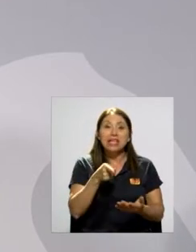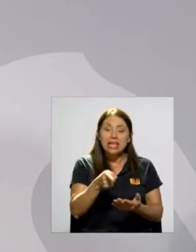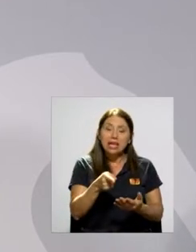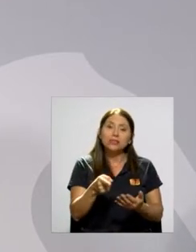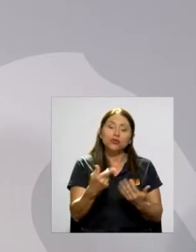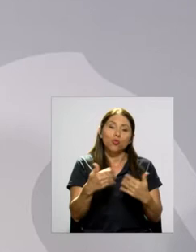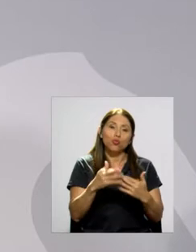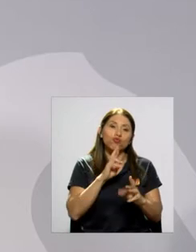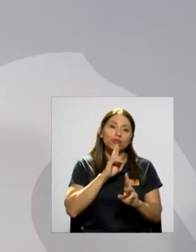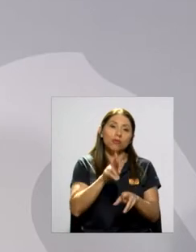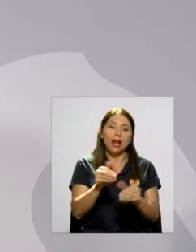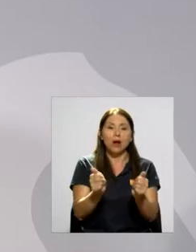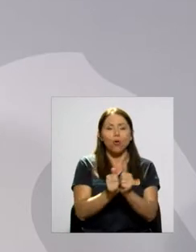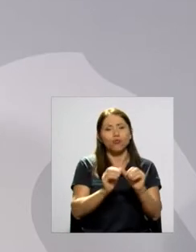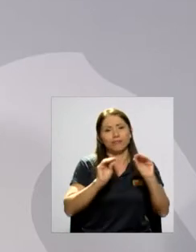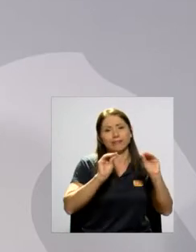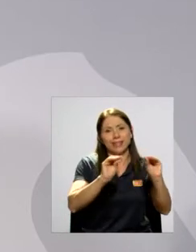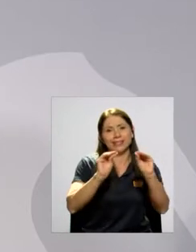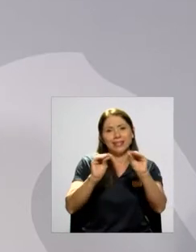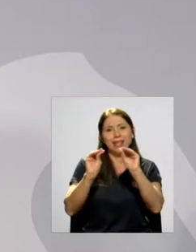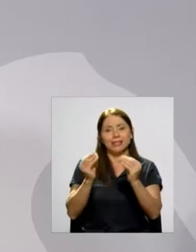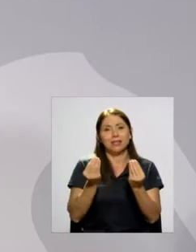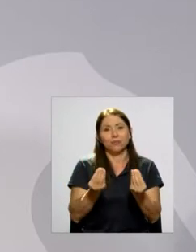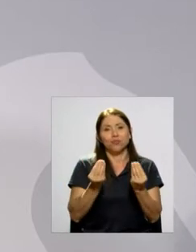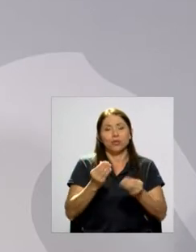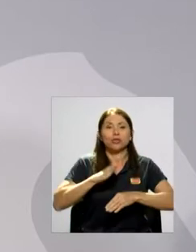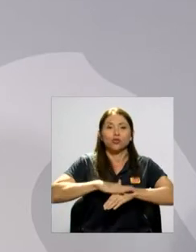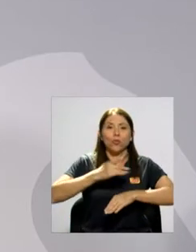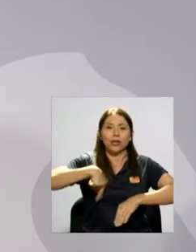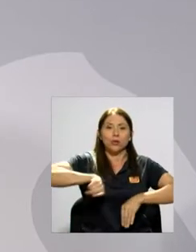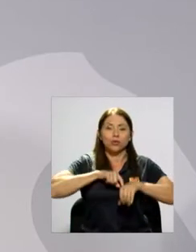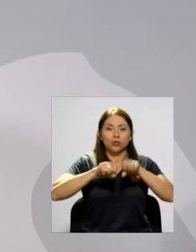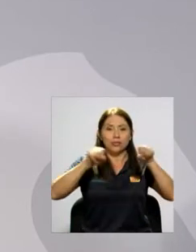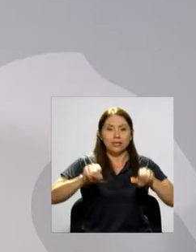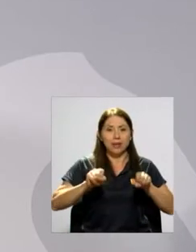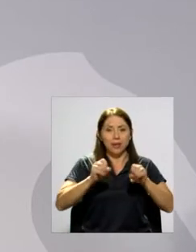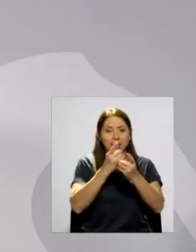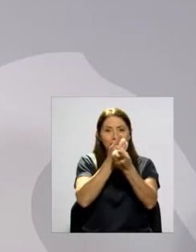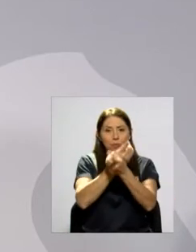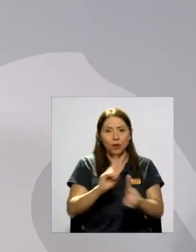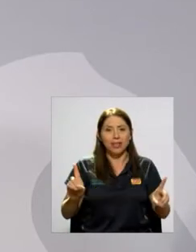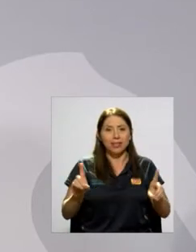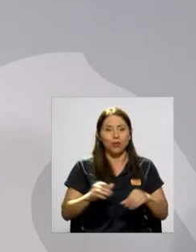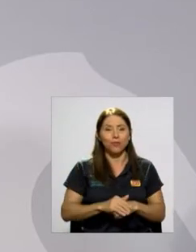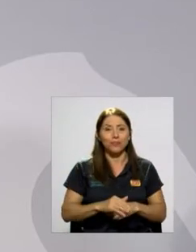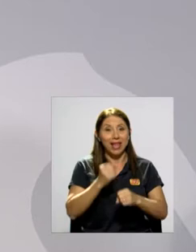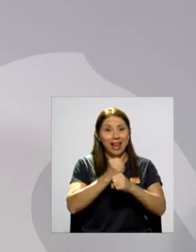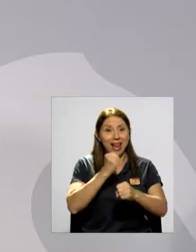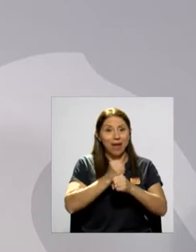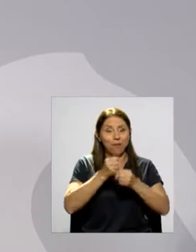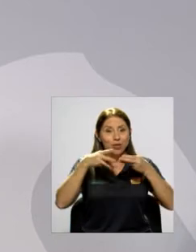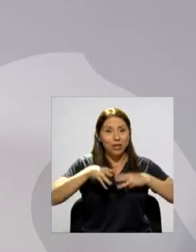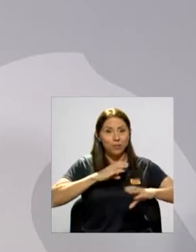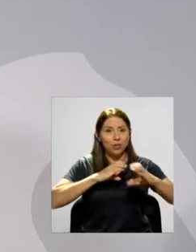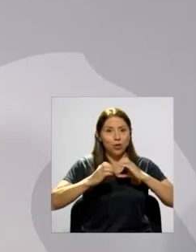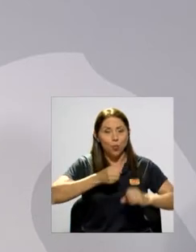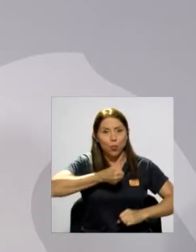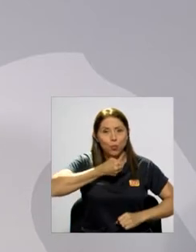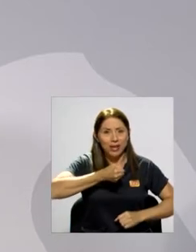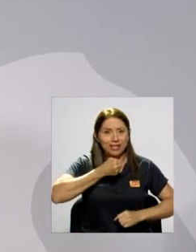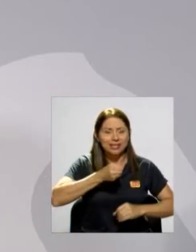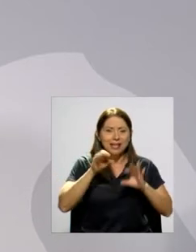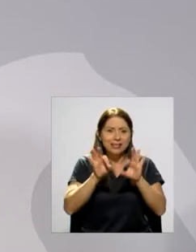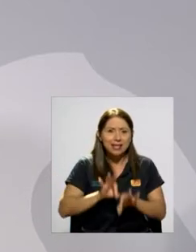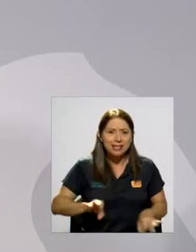muchísimas enseñanzas sobre nuestro sistema democrático. La labor de la prensa es esencial en